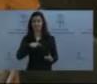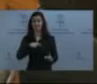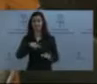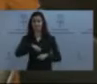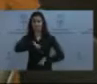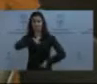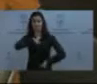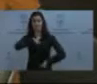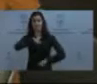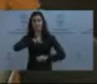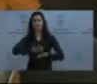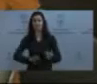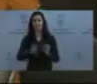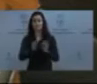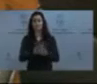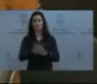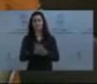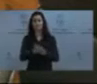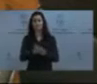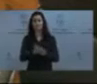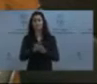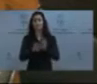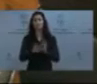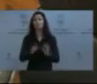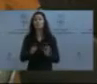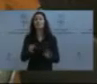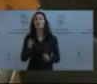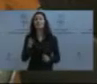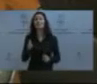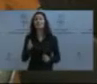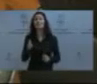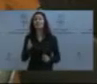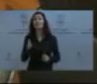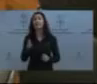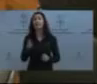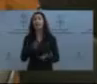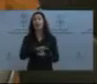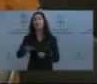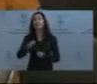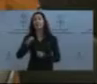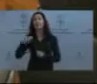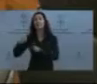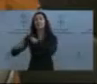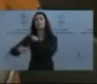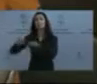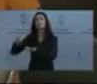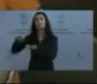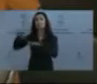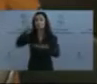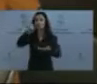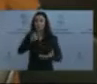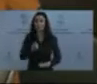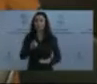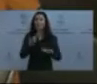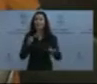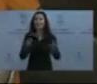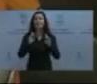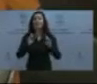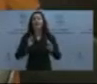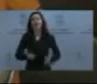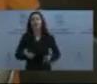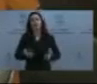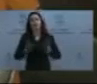civil y, concretamente, en el derecho de sucesiones. En cualquier caso, serían los herederos que